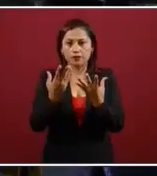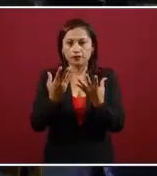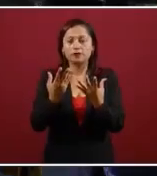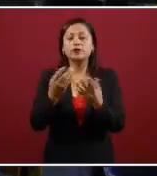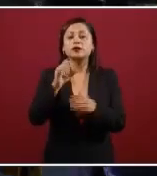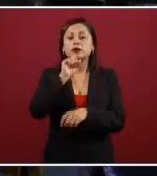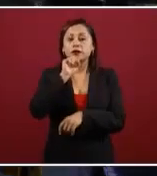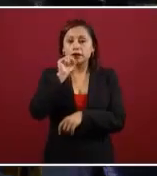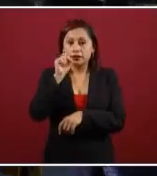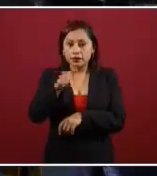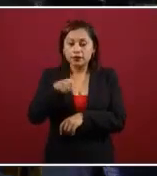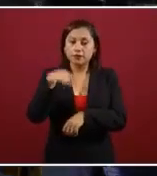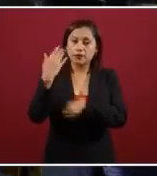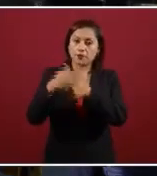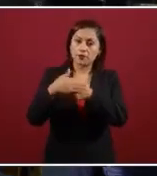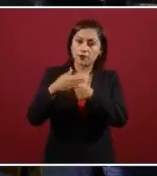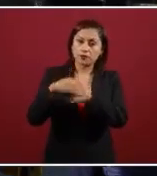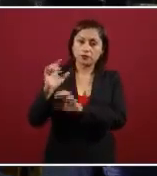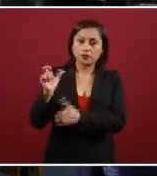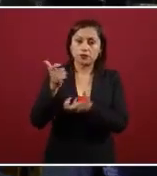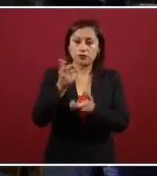el presupuesto del año próximo.